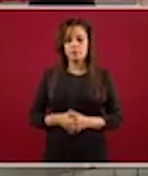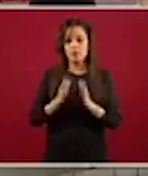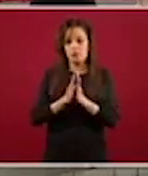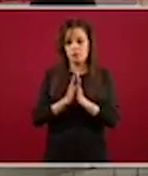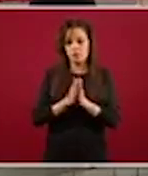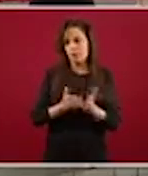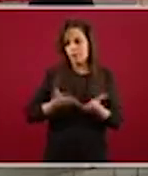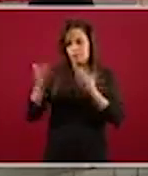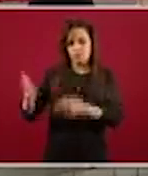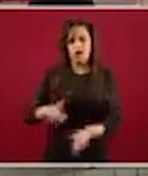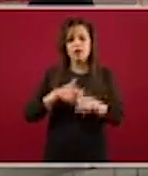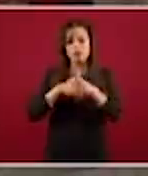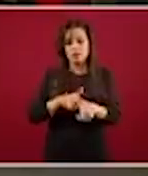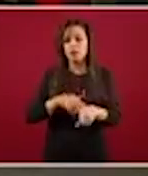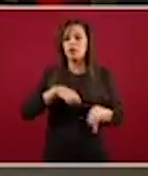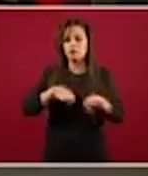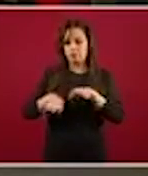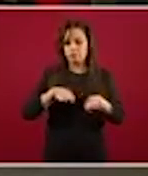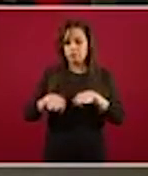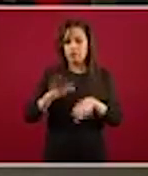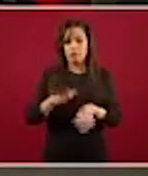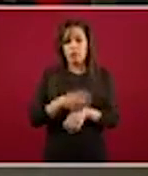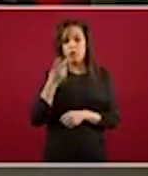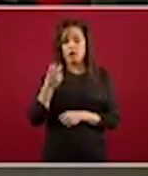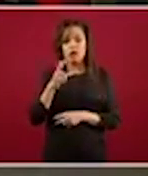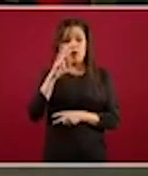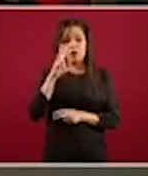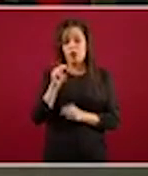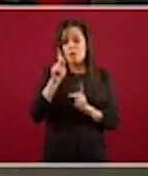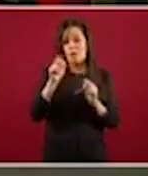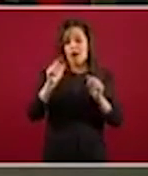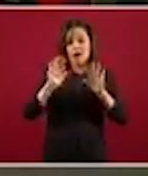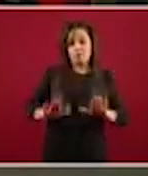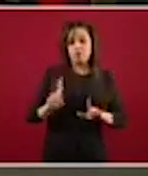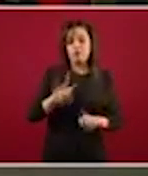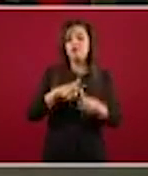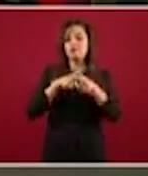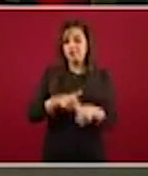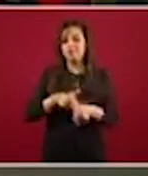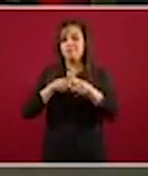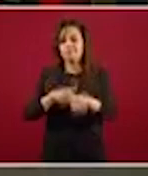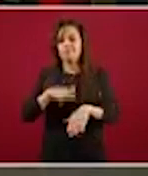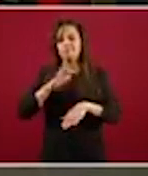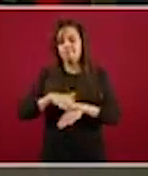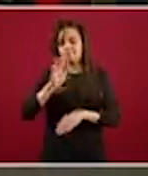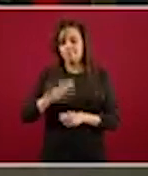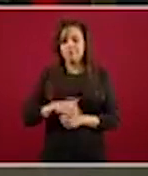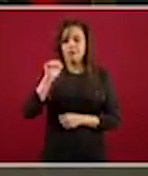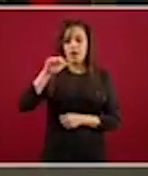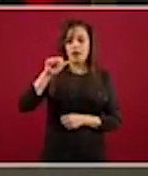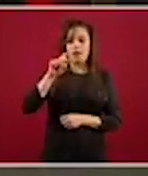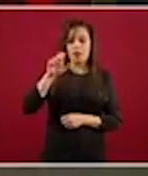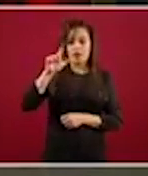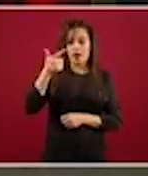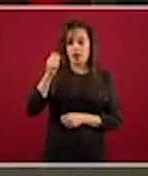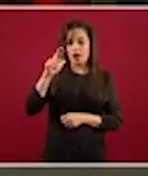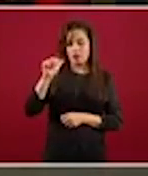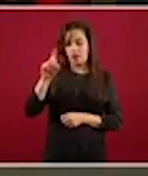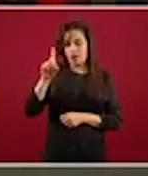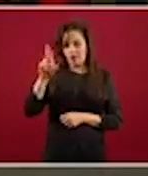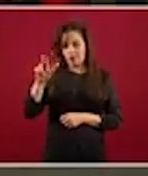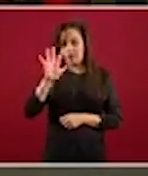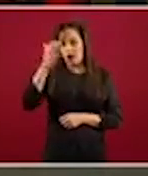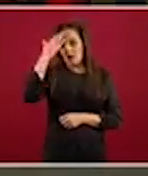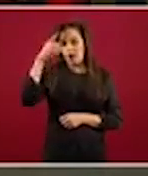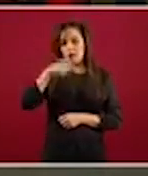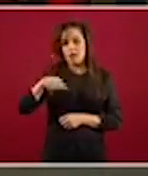dado que esto no para y está reunido todo el grupo del comando operativo. Está la doctora Ana de la Garza, a quien ya conocen, es directora